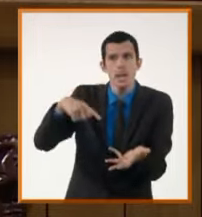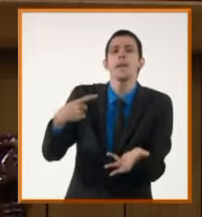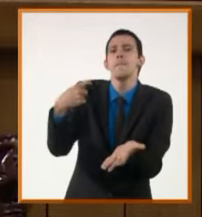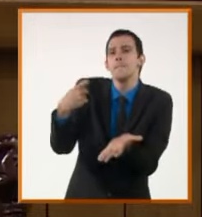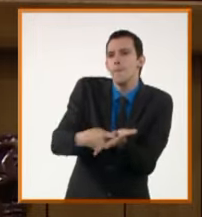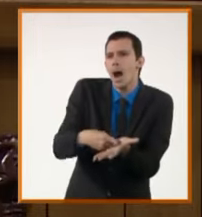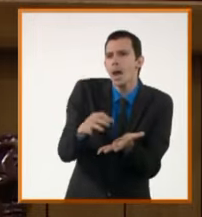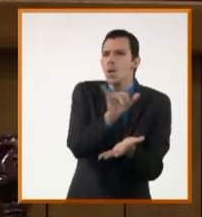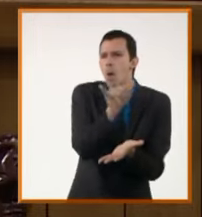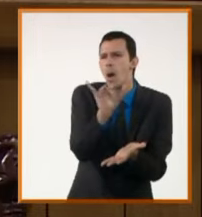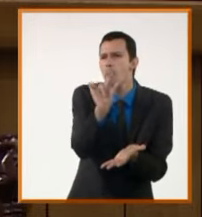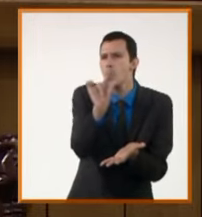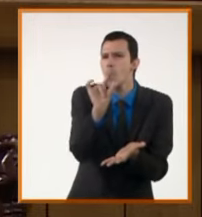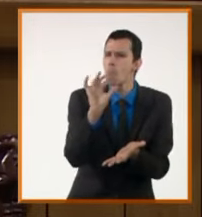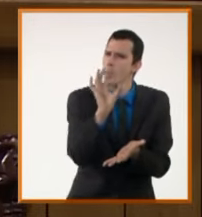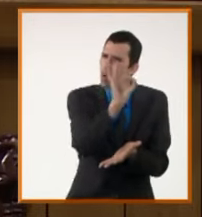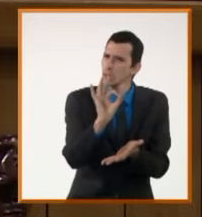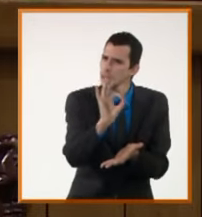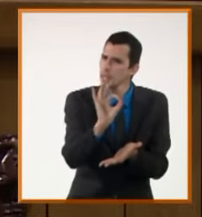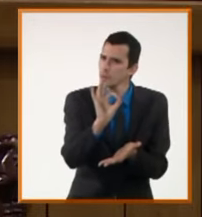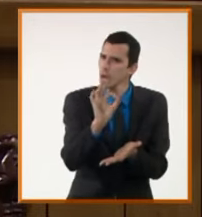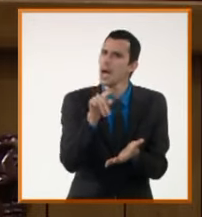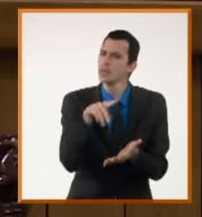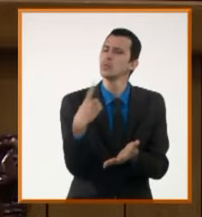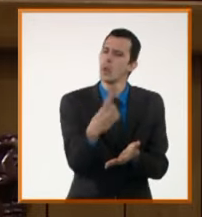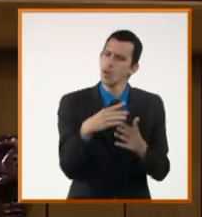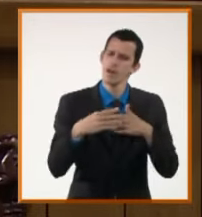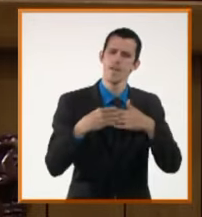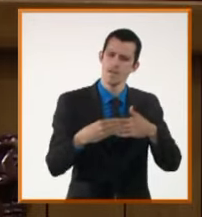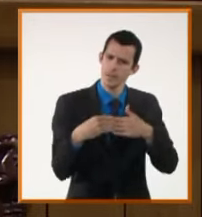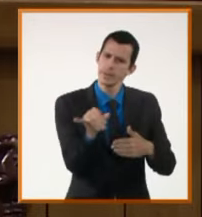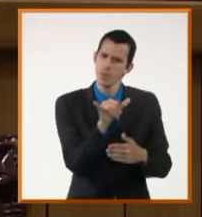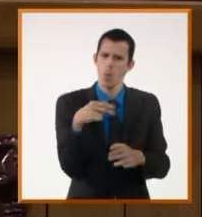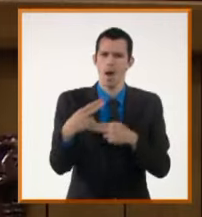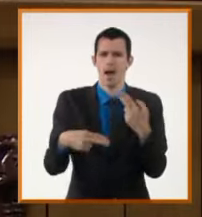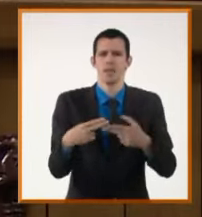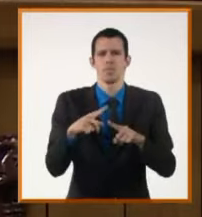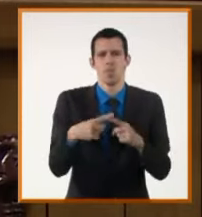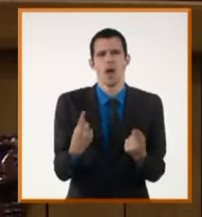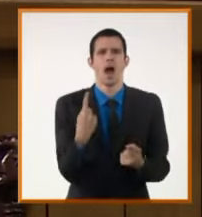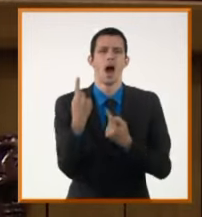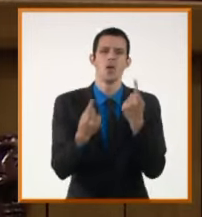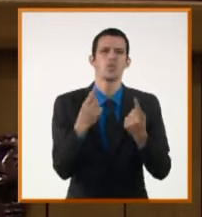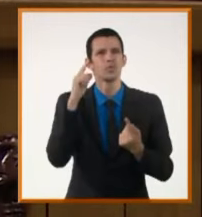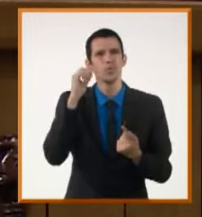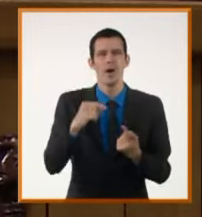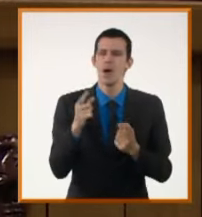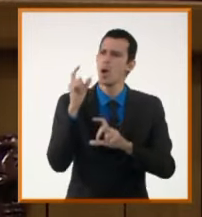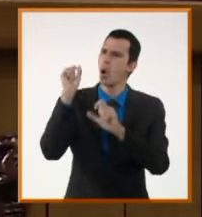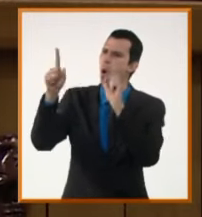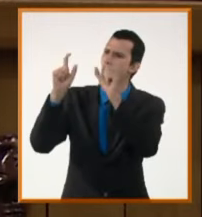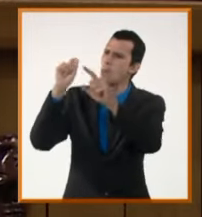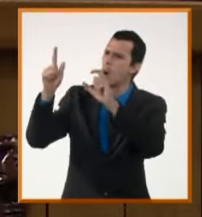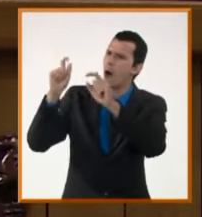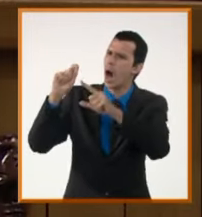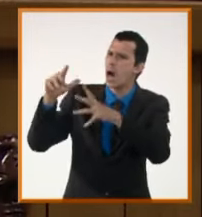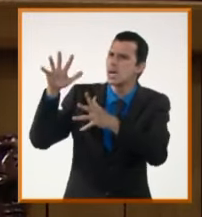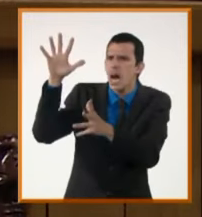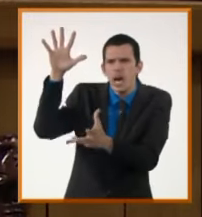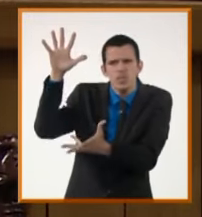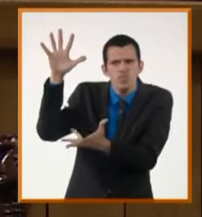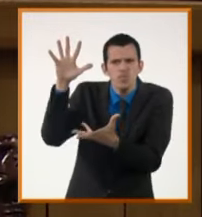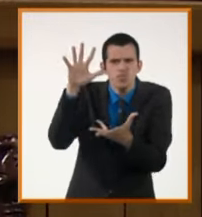país y que se están importando sin el mayor esfuerzo, generando grandes ingresos y precios especulativos en la